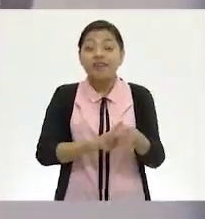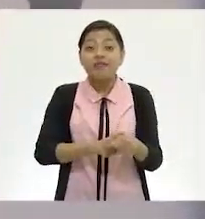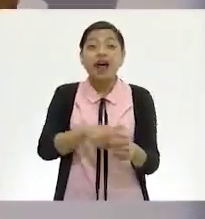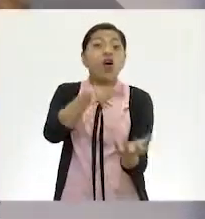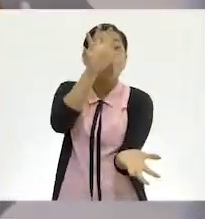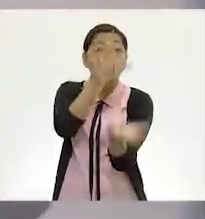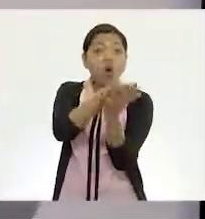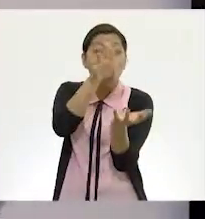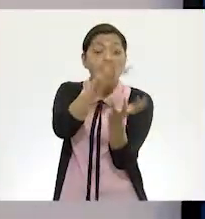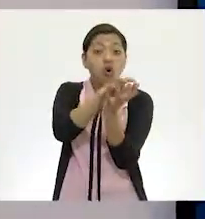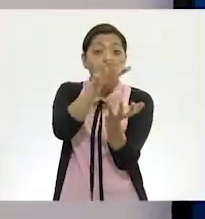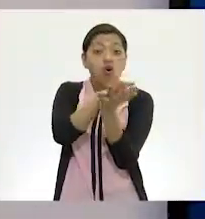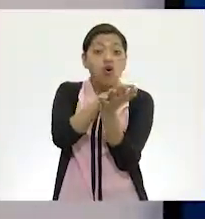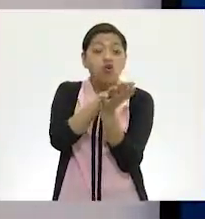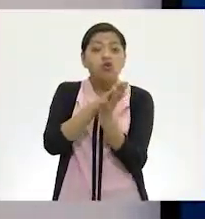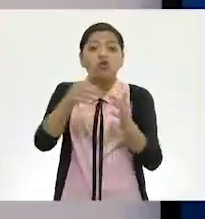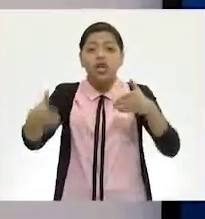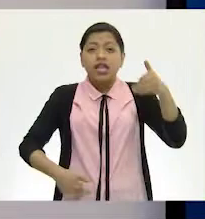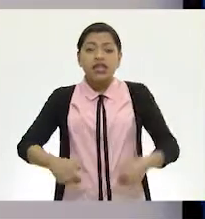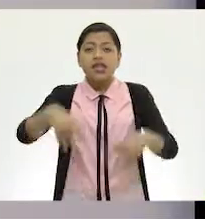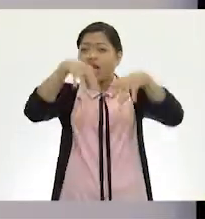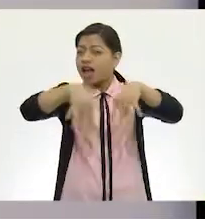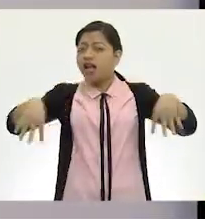Teatro con cocodrilos.